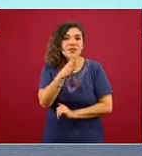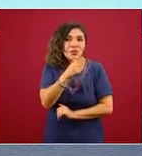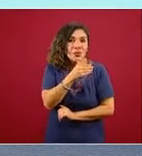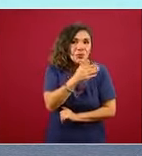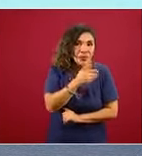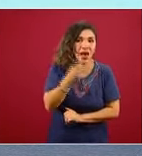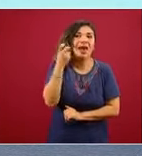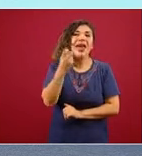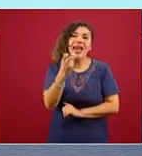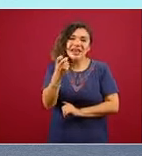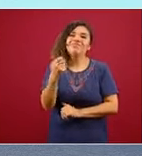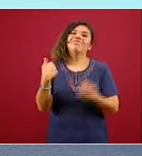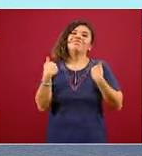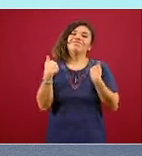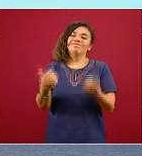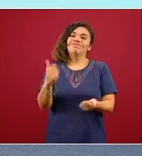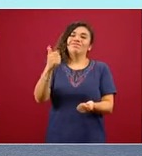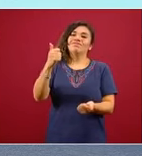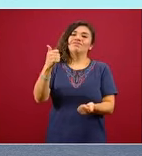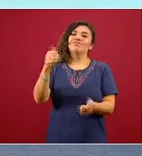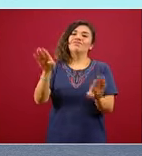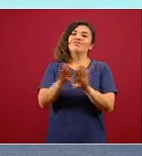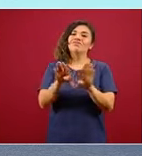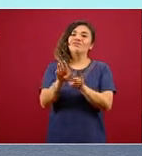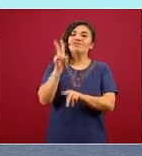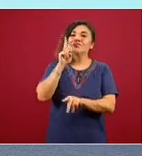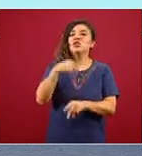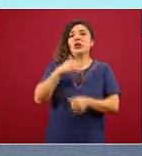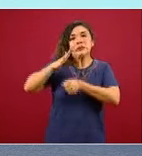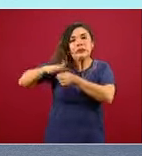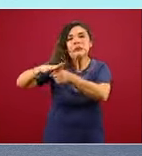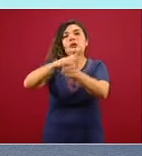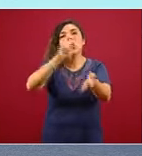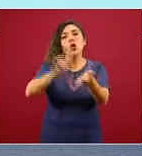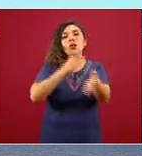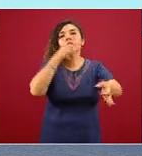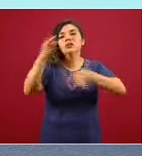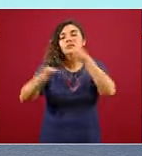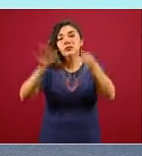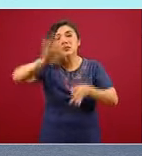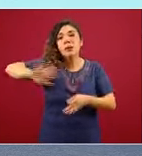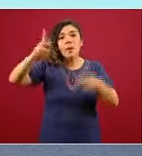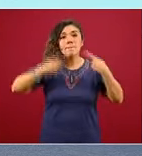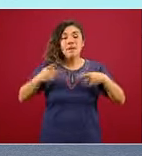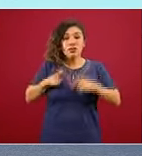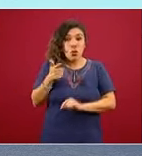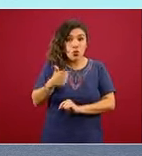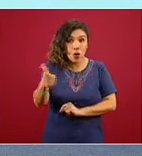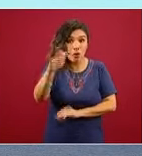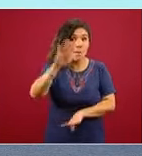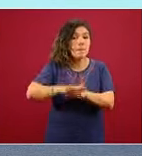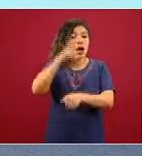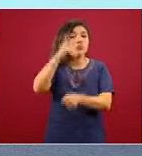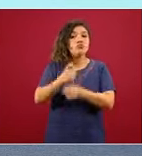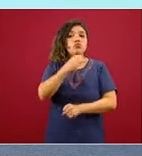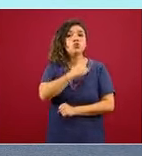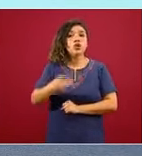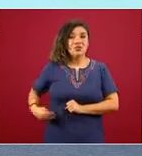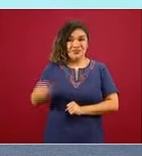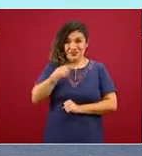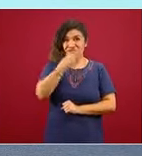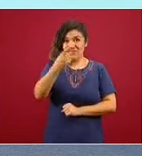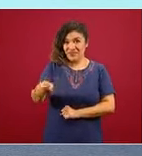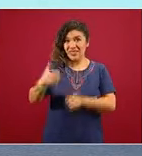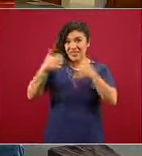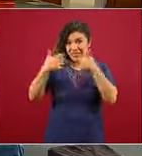esto lógicamente nos lleva a hacer un llamado a la población de Guanajuato, específicamente de los municipios que acabamos de